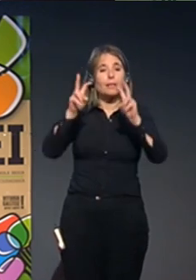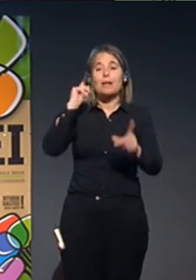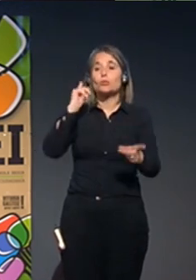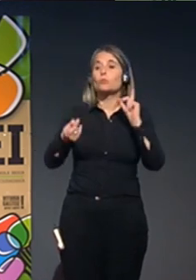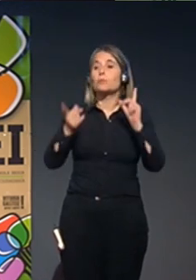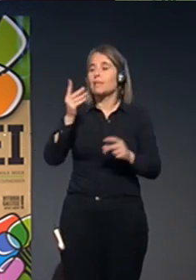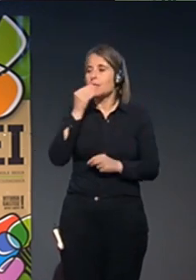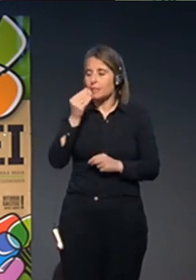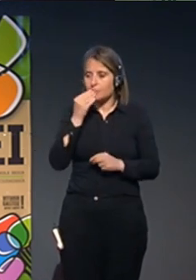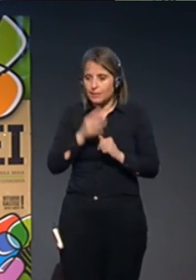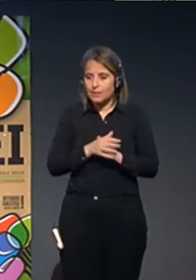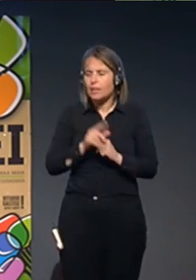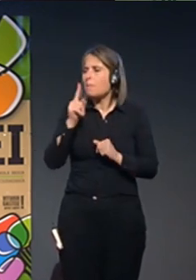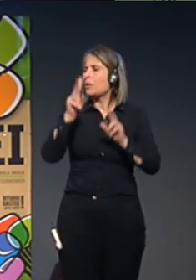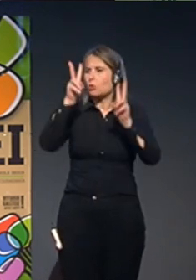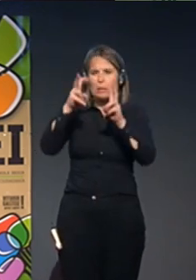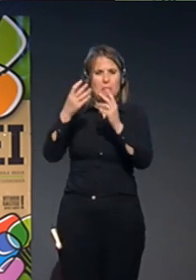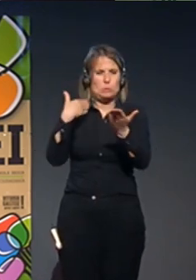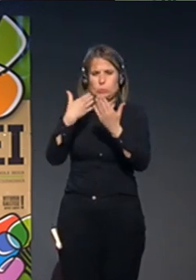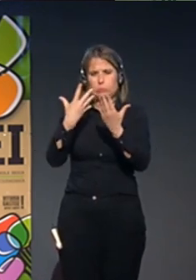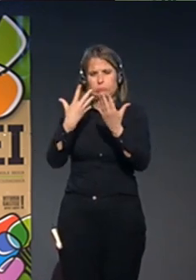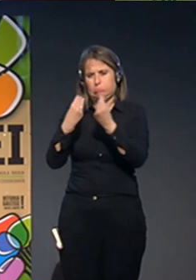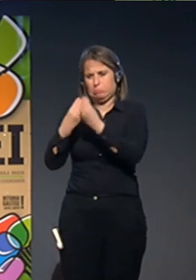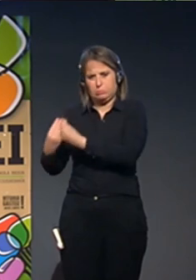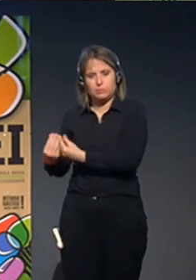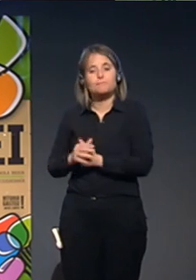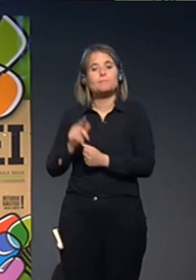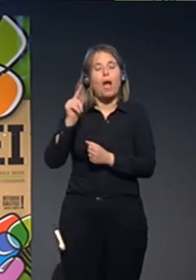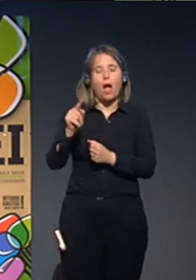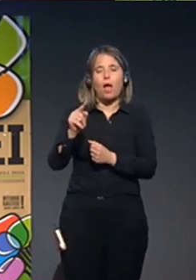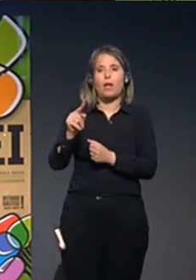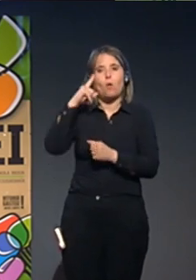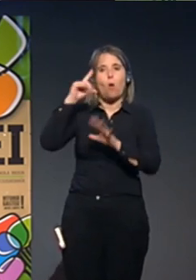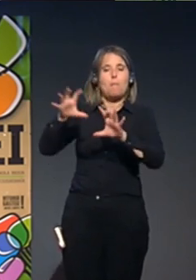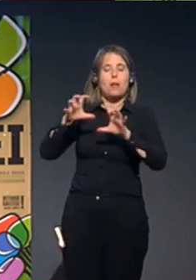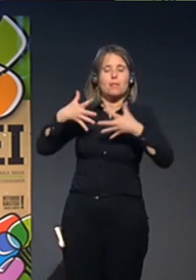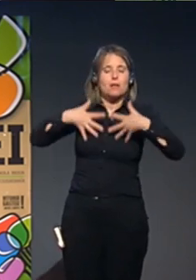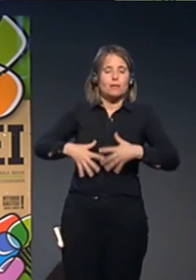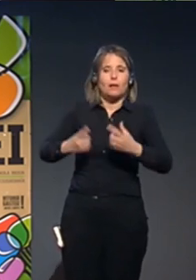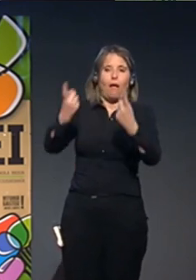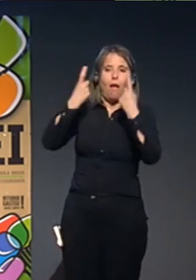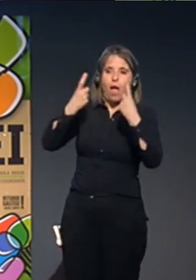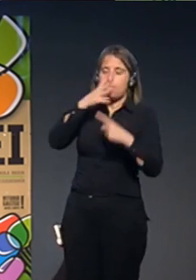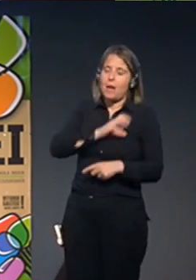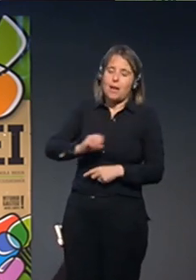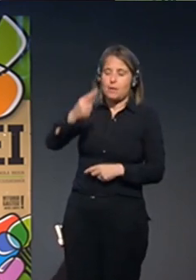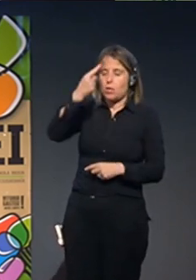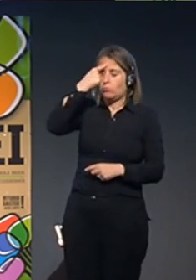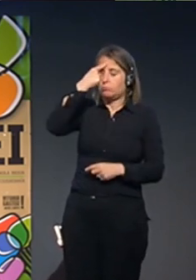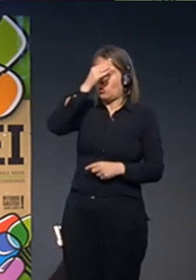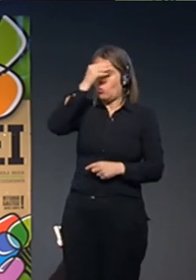alimentaria pero se habló de muchas cosas y ahí me dieron una lección maravillosa que no olvidaré nunca